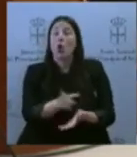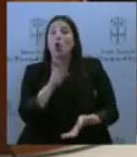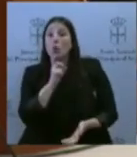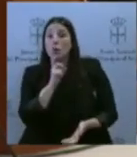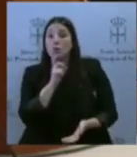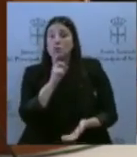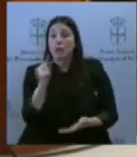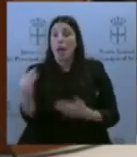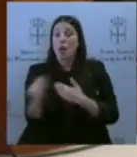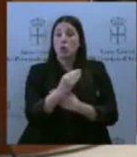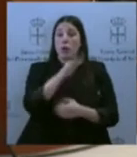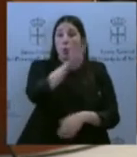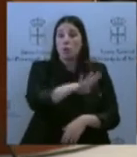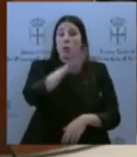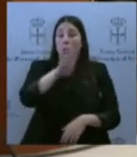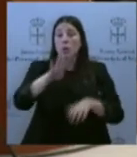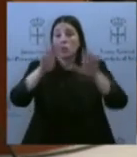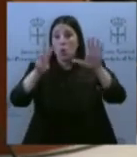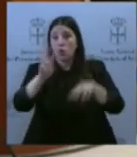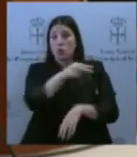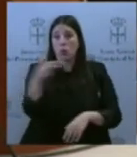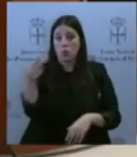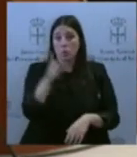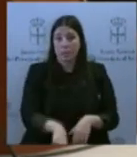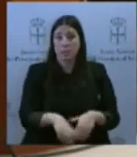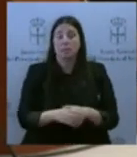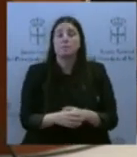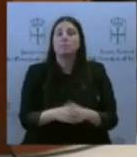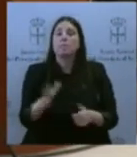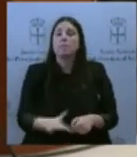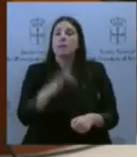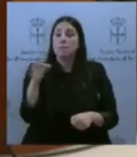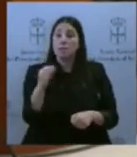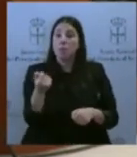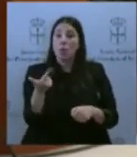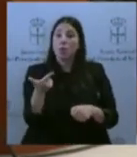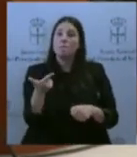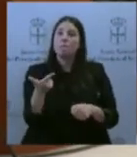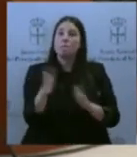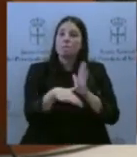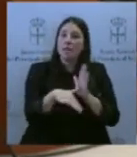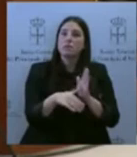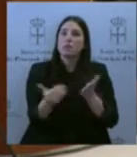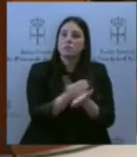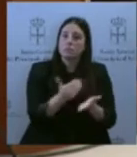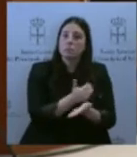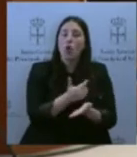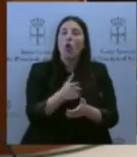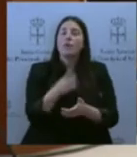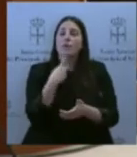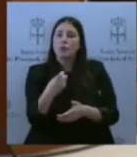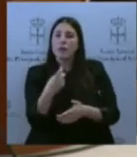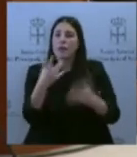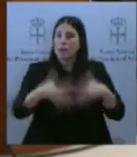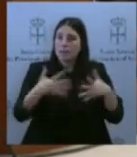euros. Además, los retrasos y las dificultades administrativas son la tónica general para no pocas personas